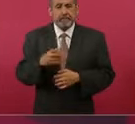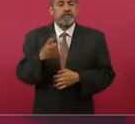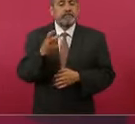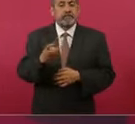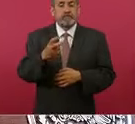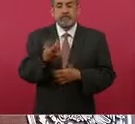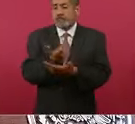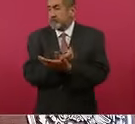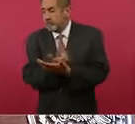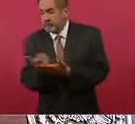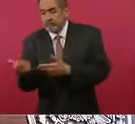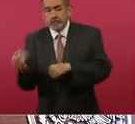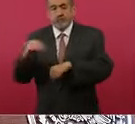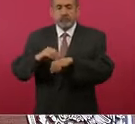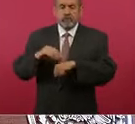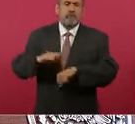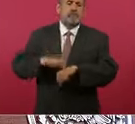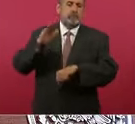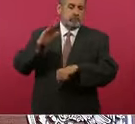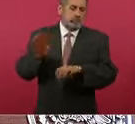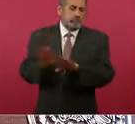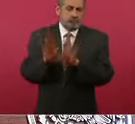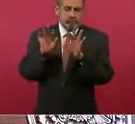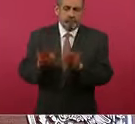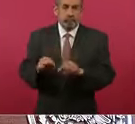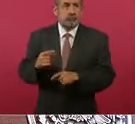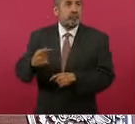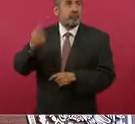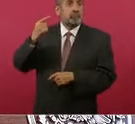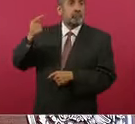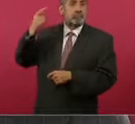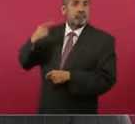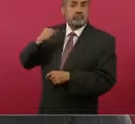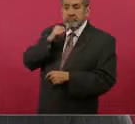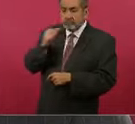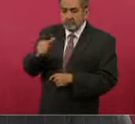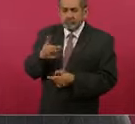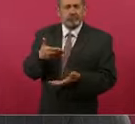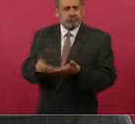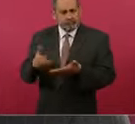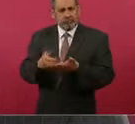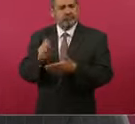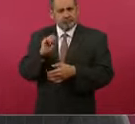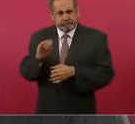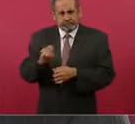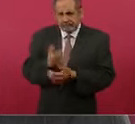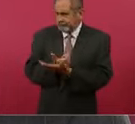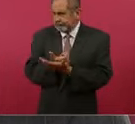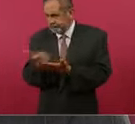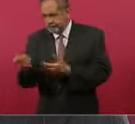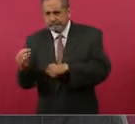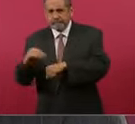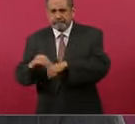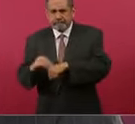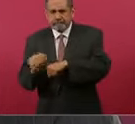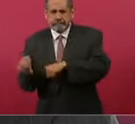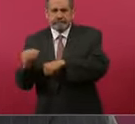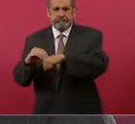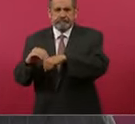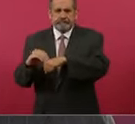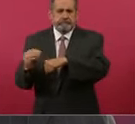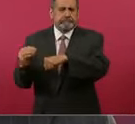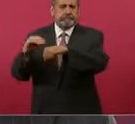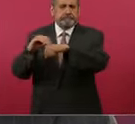el salario como no sucedía en décadas. Por eso ha